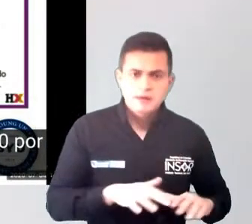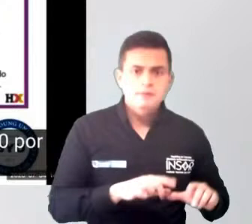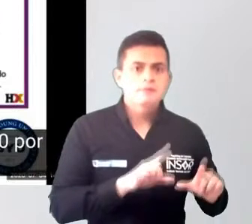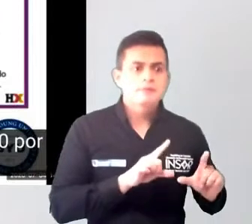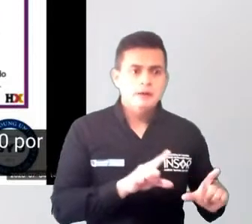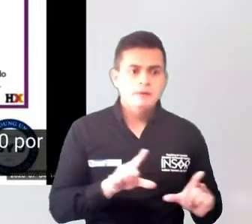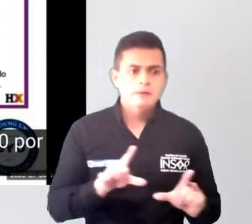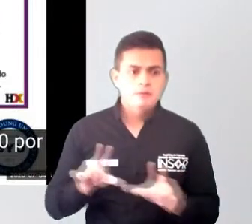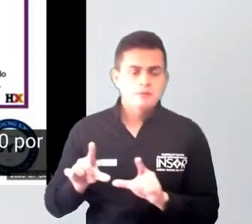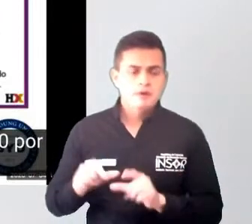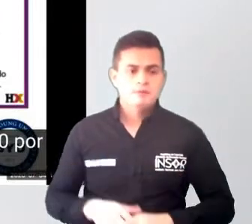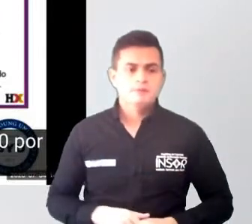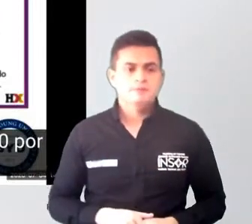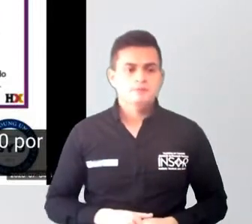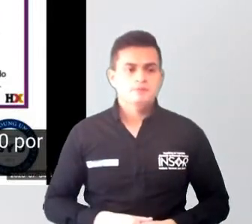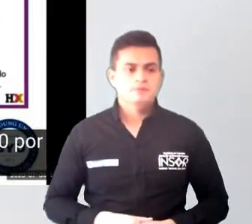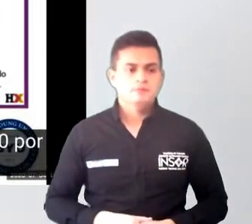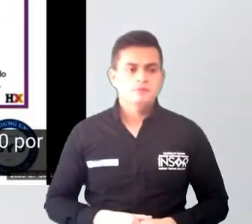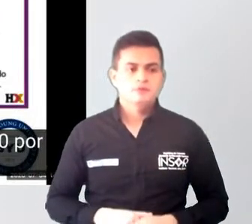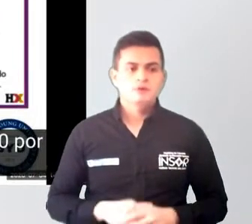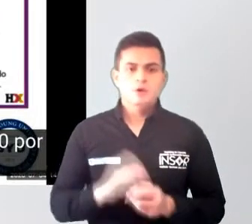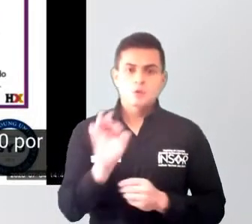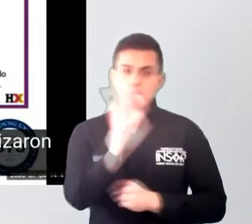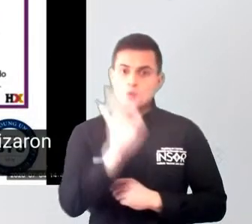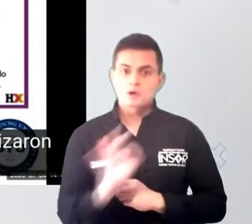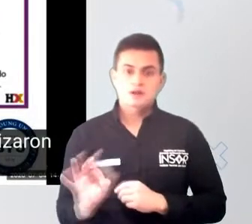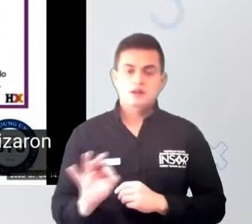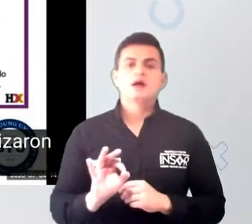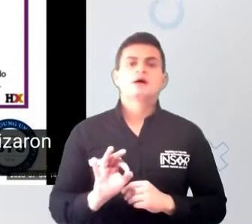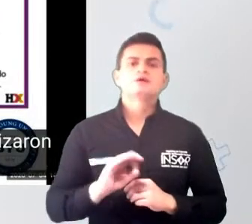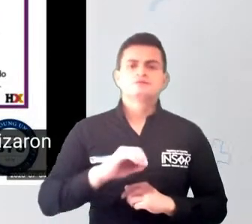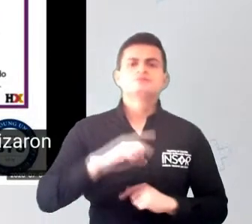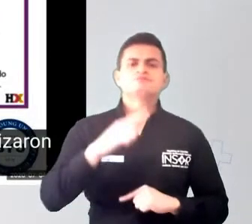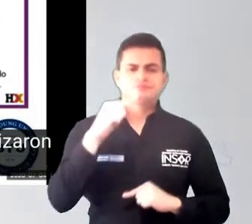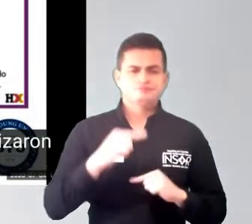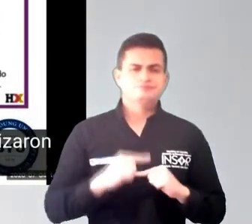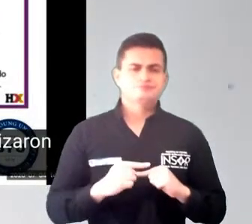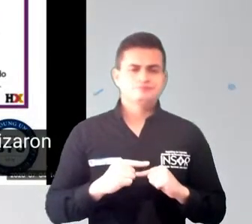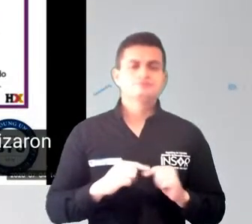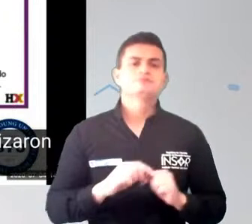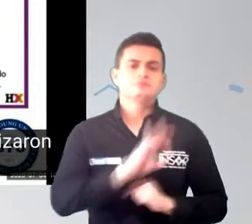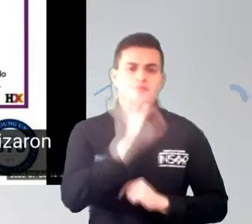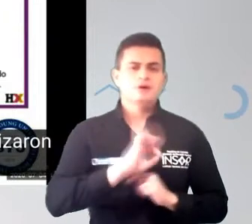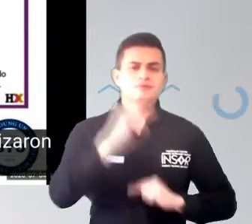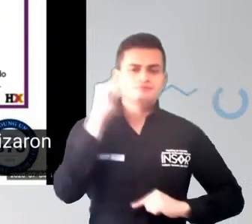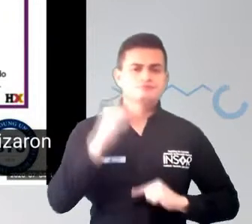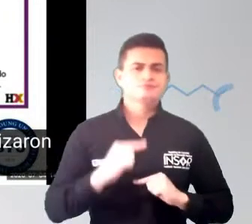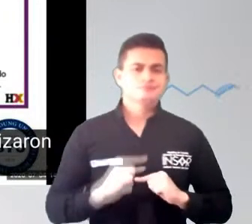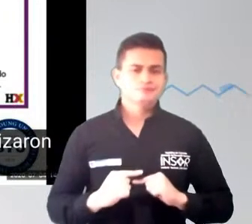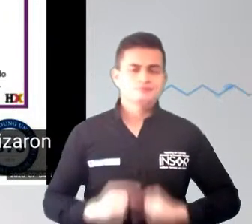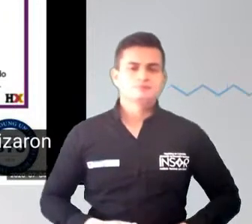en unos porcentajes muy bajos de número de dígitos únicos y hasta